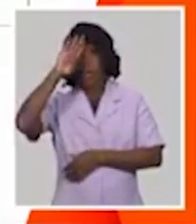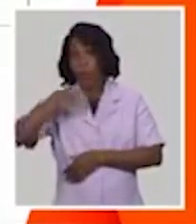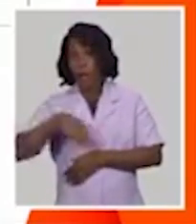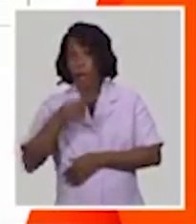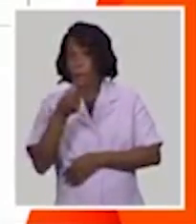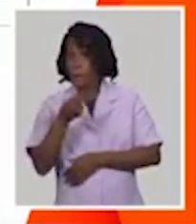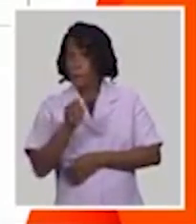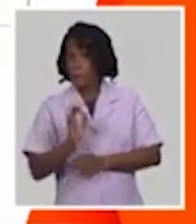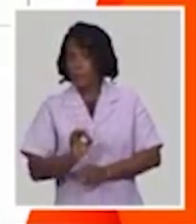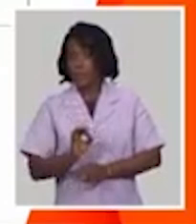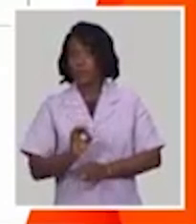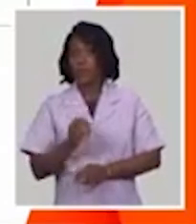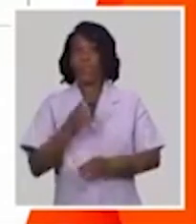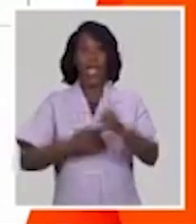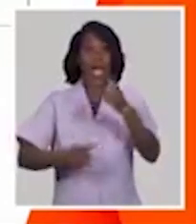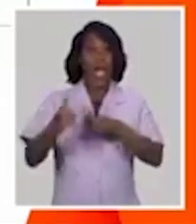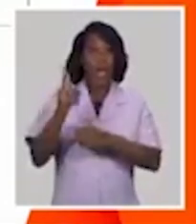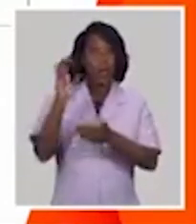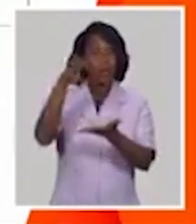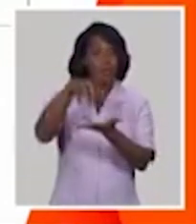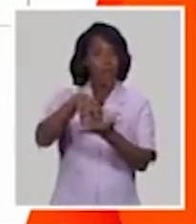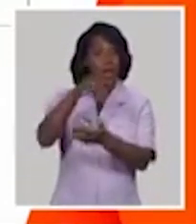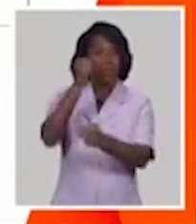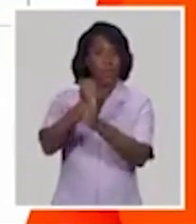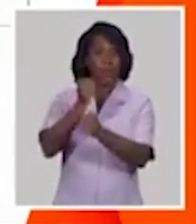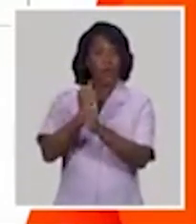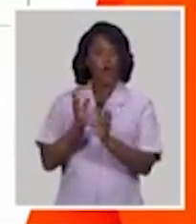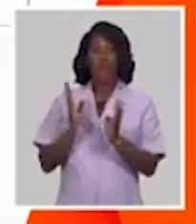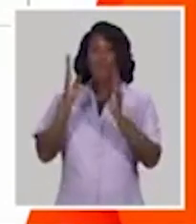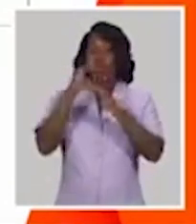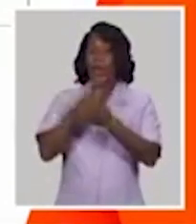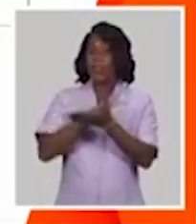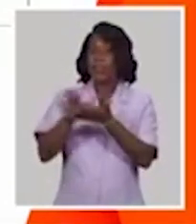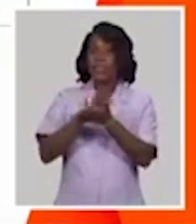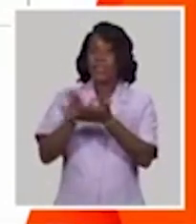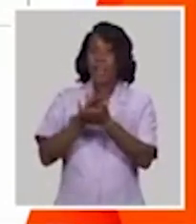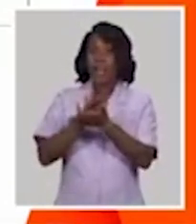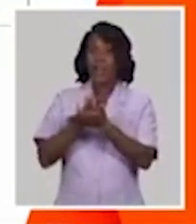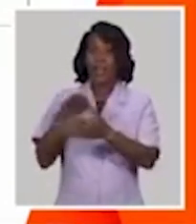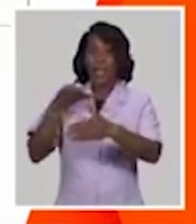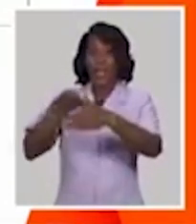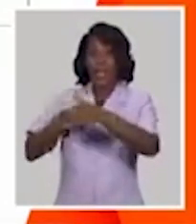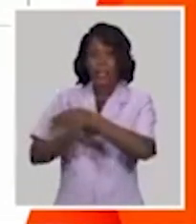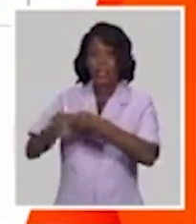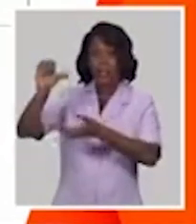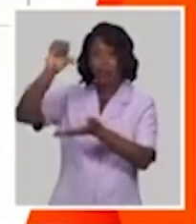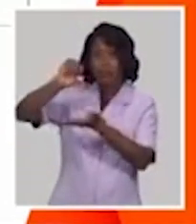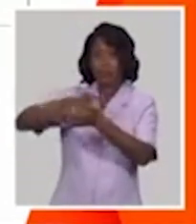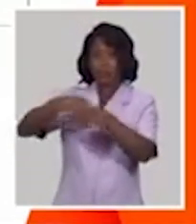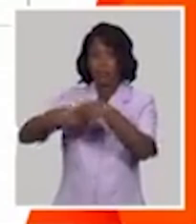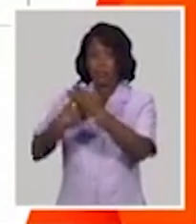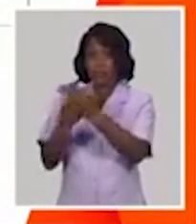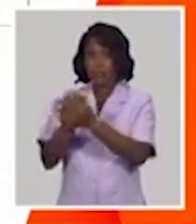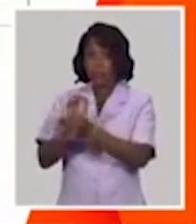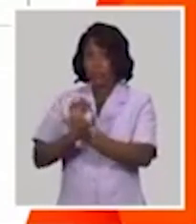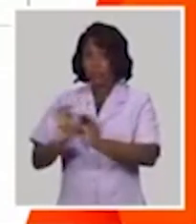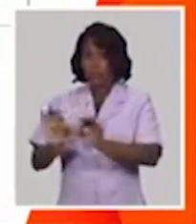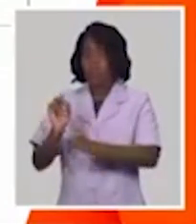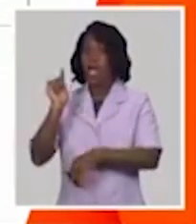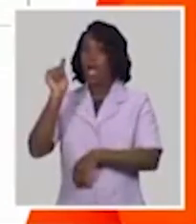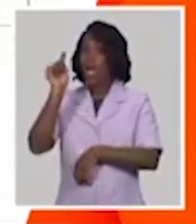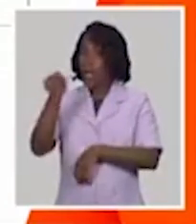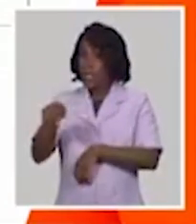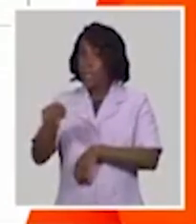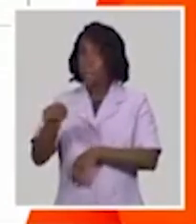o área de trabajo que incumpla las normas sanitarias vigentes establecida para la etapa de la lucha contra la COVID en